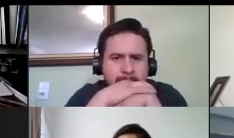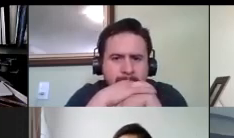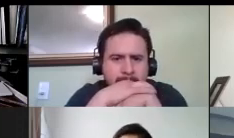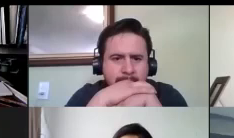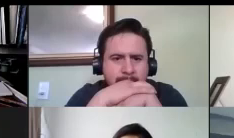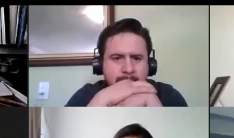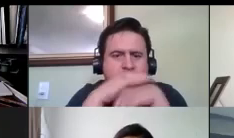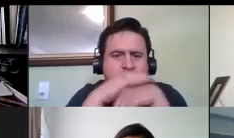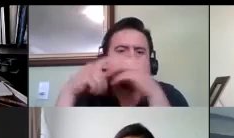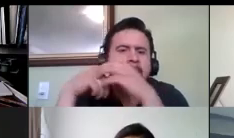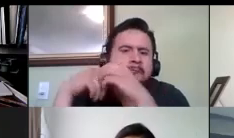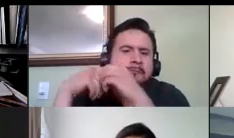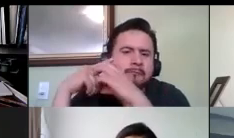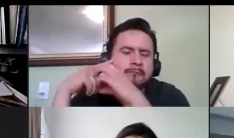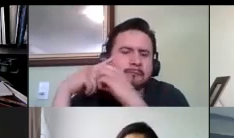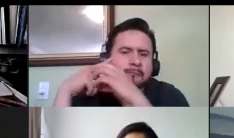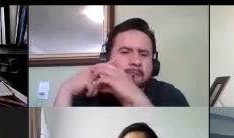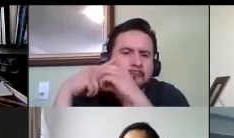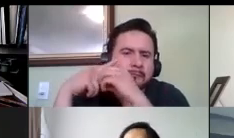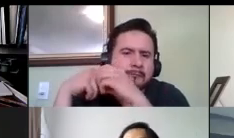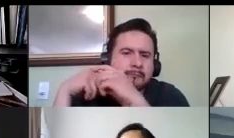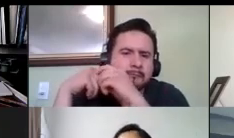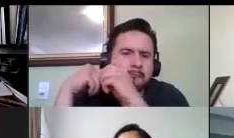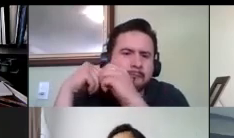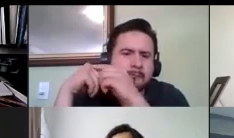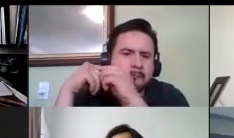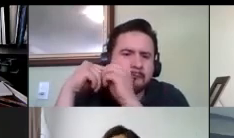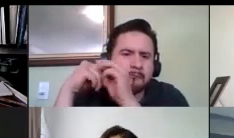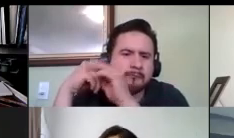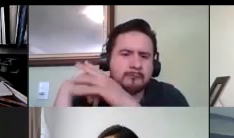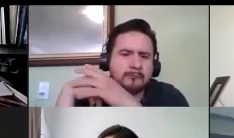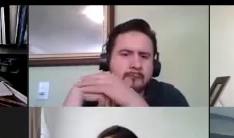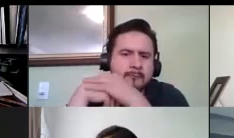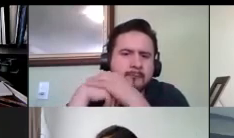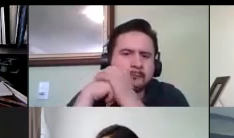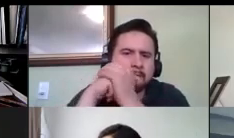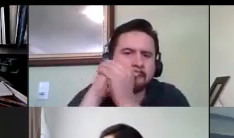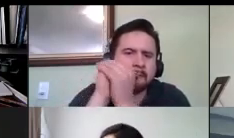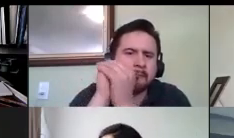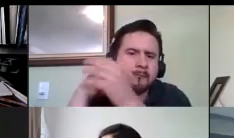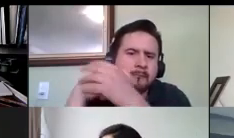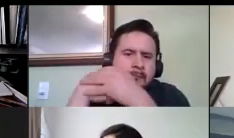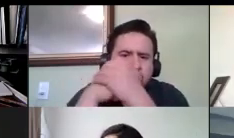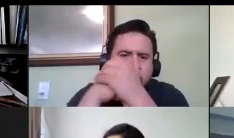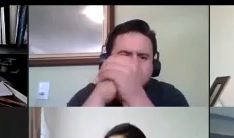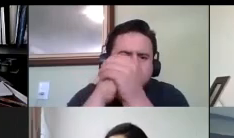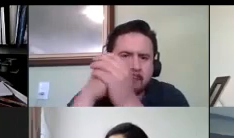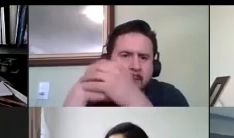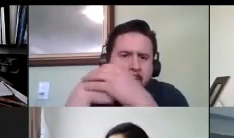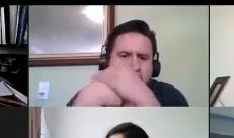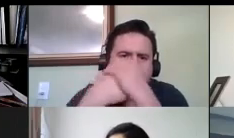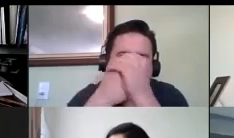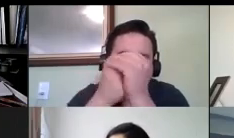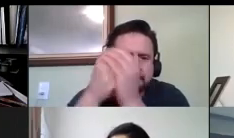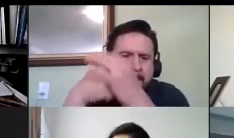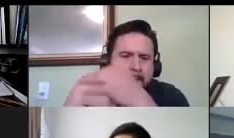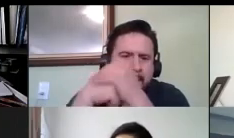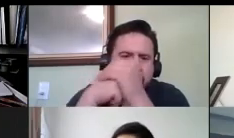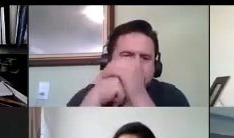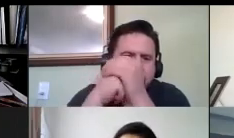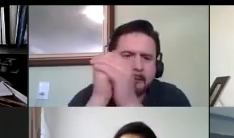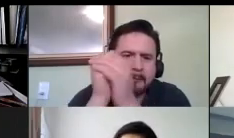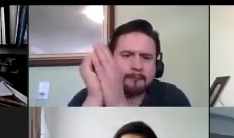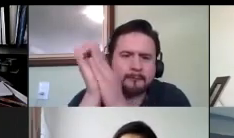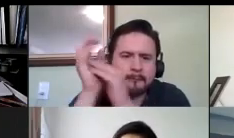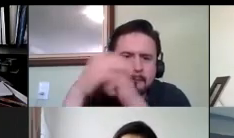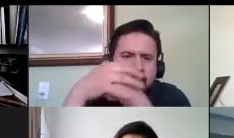colchón arriba de nuestra cabeza de aire fresco que no permita el toque con la olla de calor que tiene mayor temperatura. Acuérdense, el